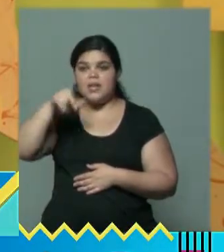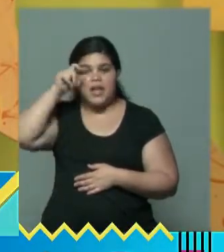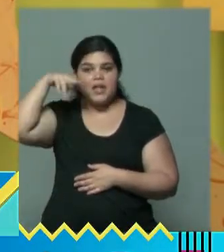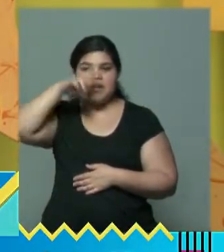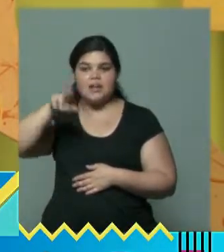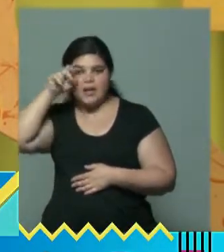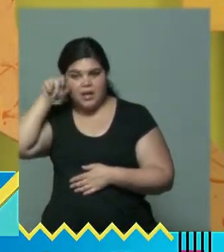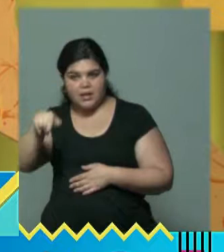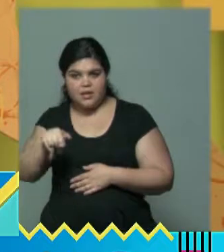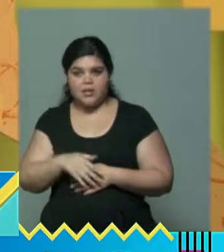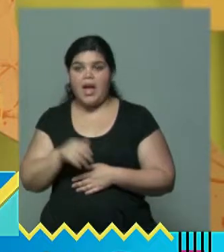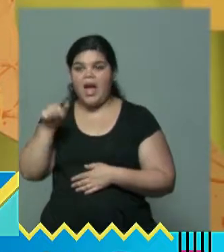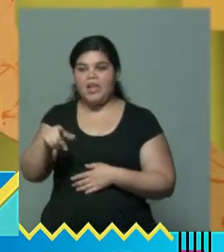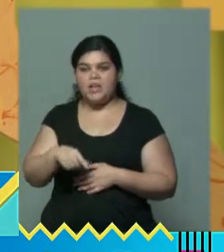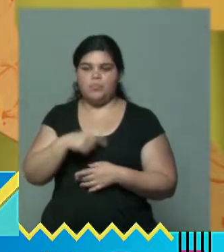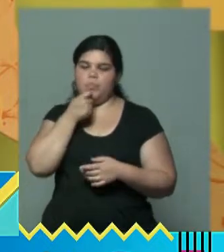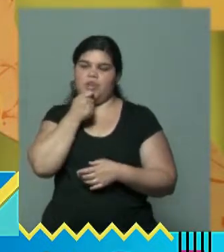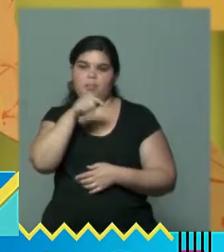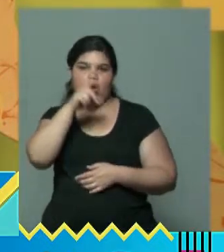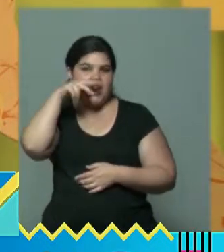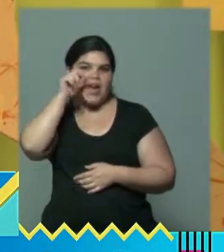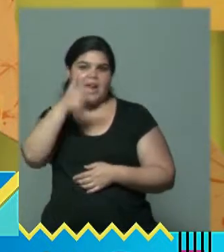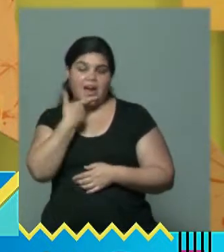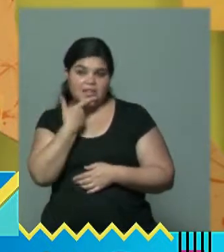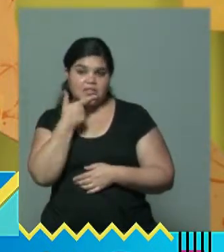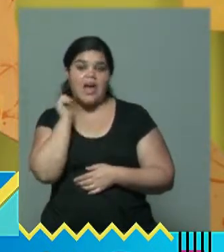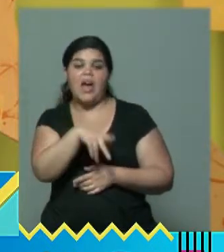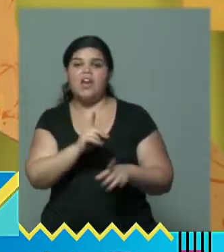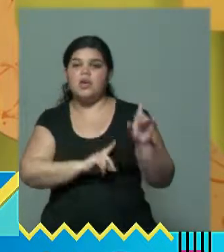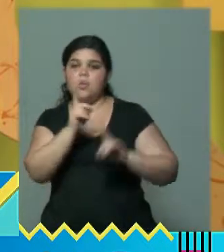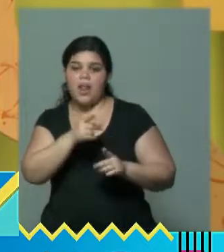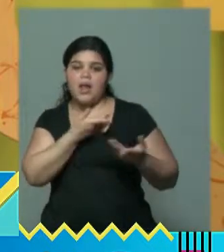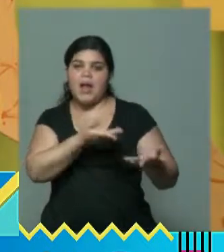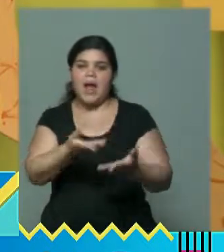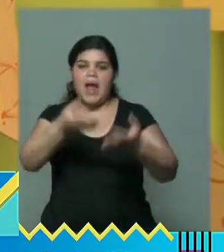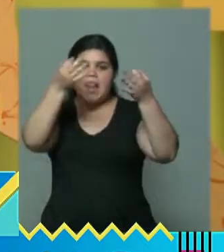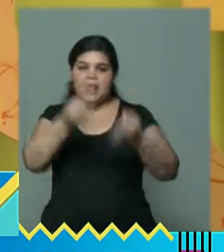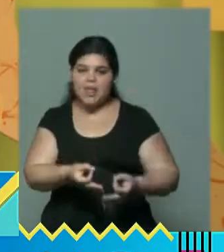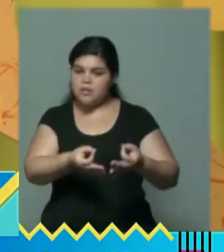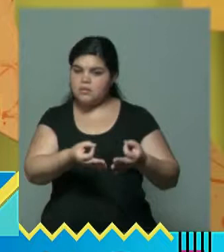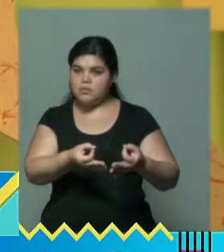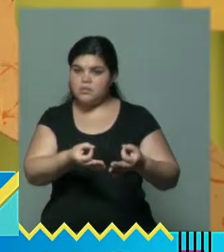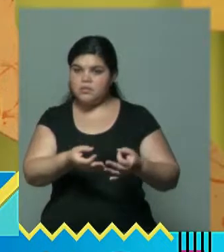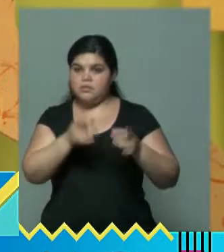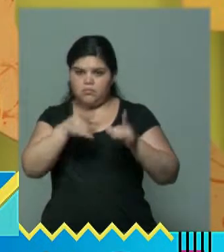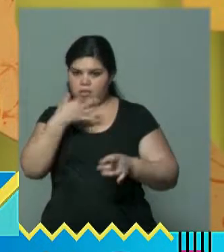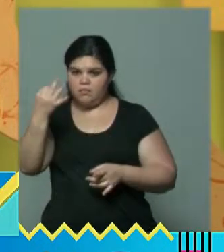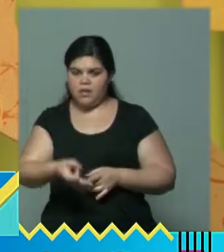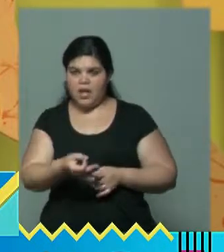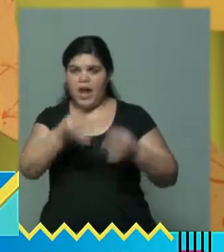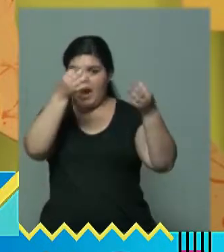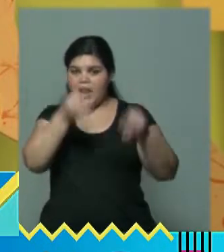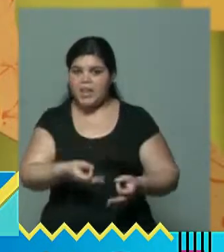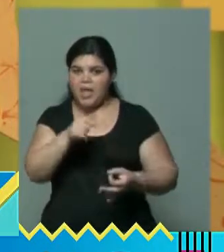nacional. Ellos son, en el caso del Energas, el encargado de controlar que la calidad del servicio sea la adecuada. Es cierto que hay corrección en calidad del servicio. El